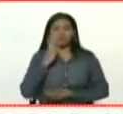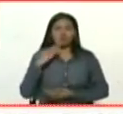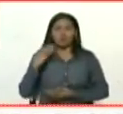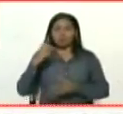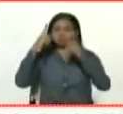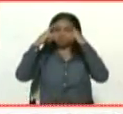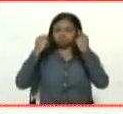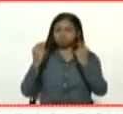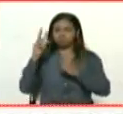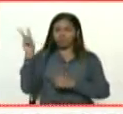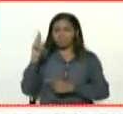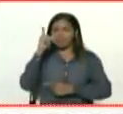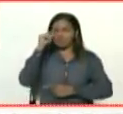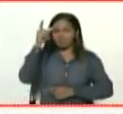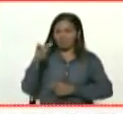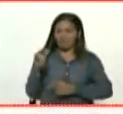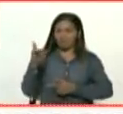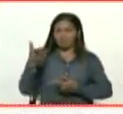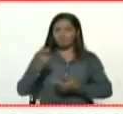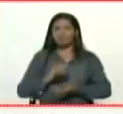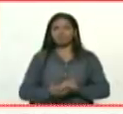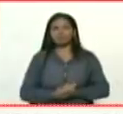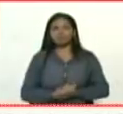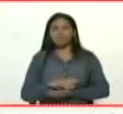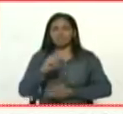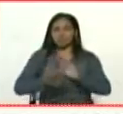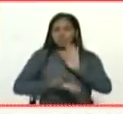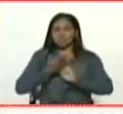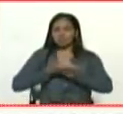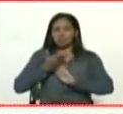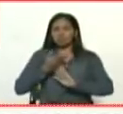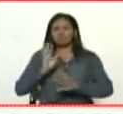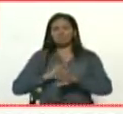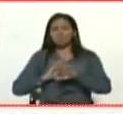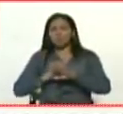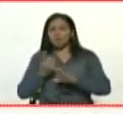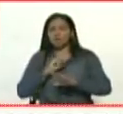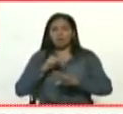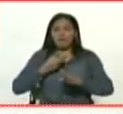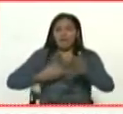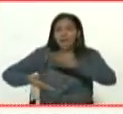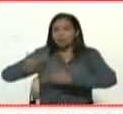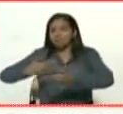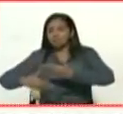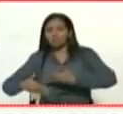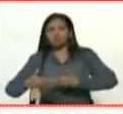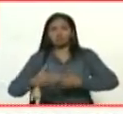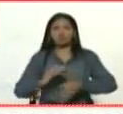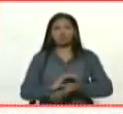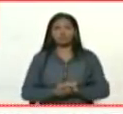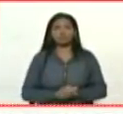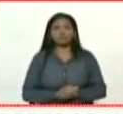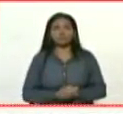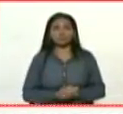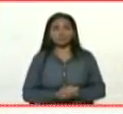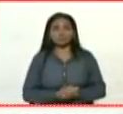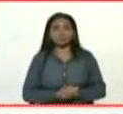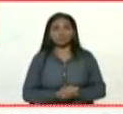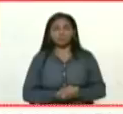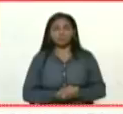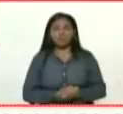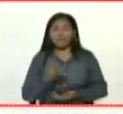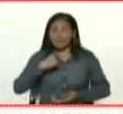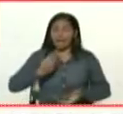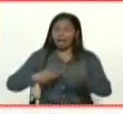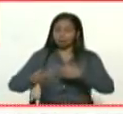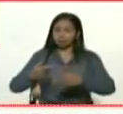profesional venezolano. Muy importante, porque son los servicios que debe